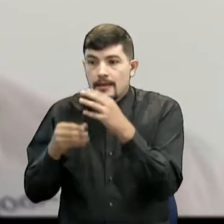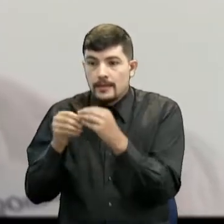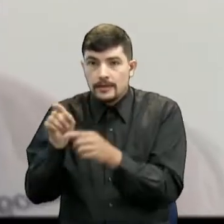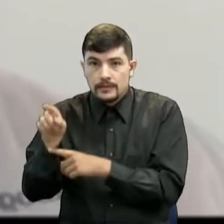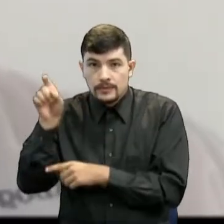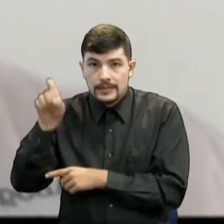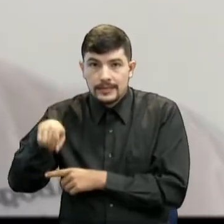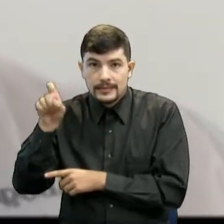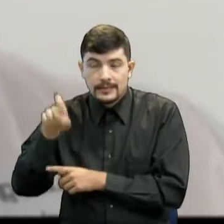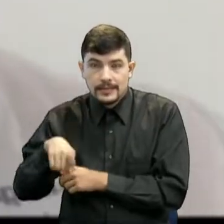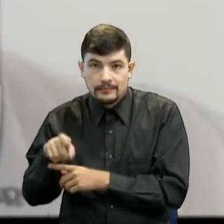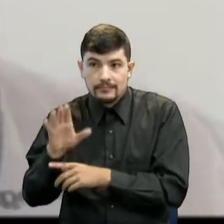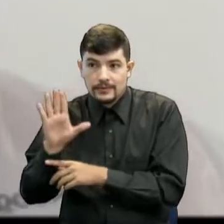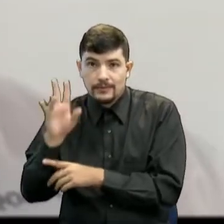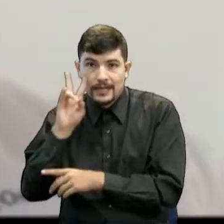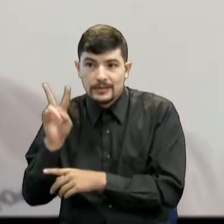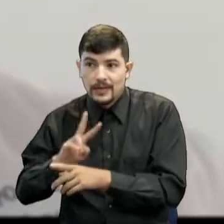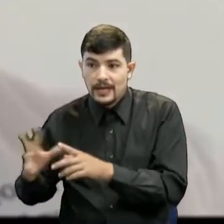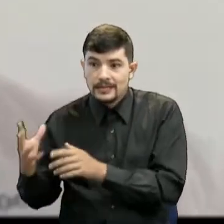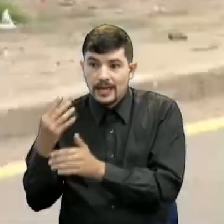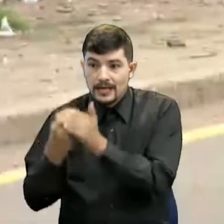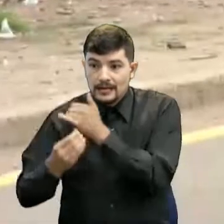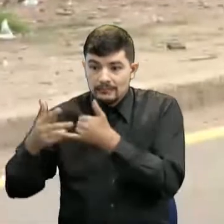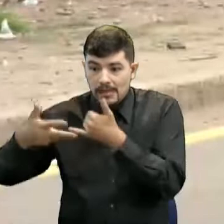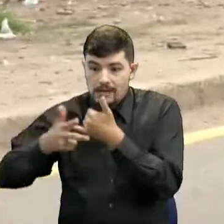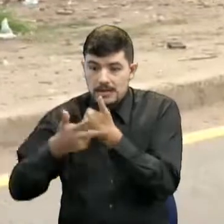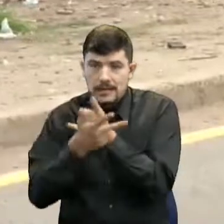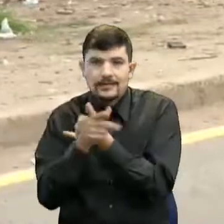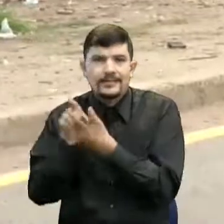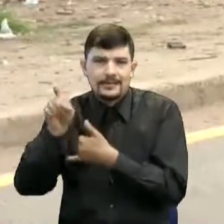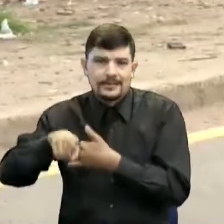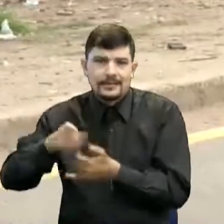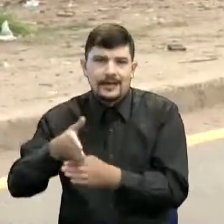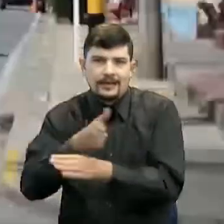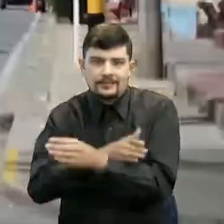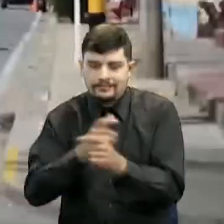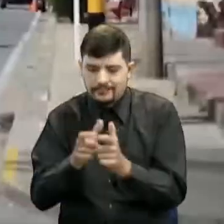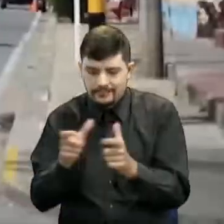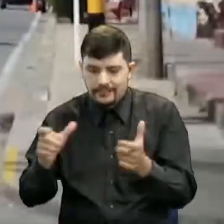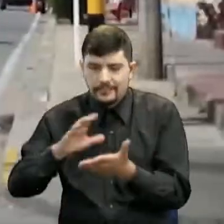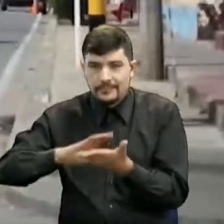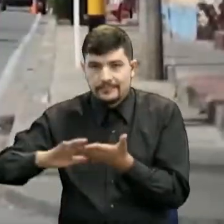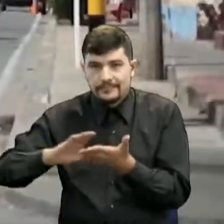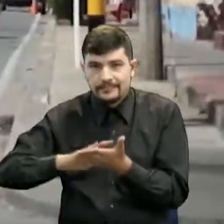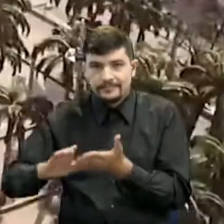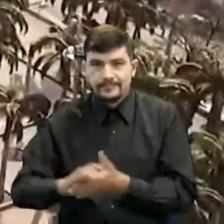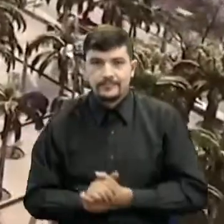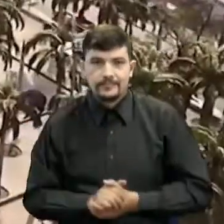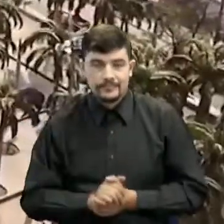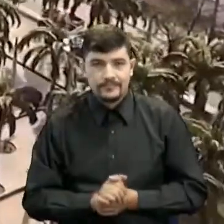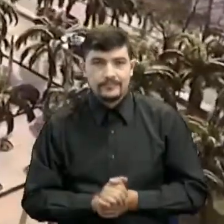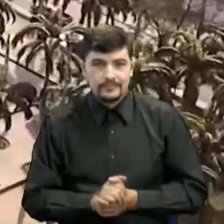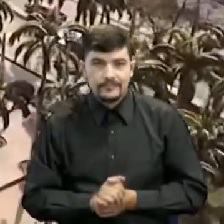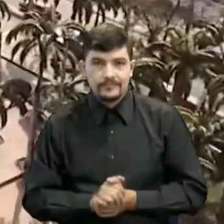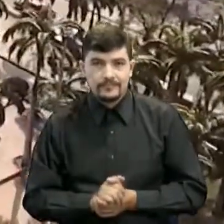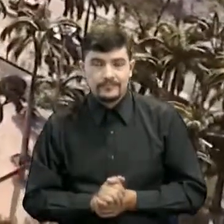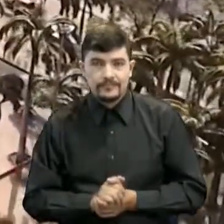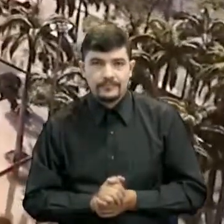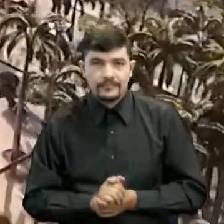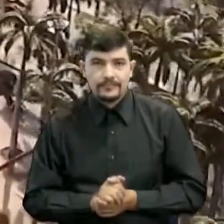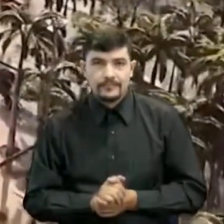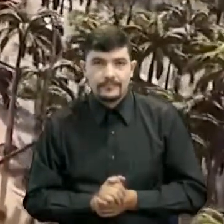acá es que pasas por una alcabala te mete preso entre tanto eduardo espín el director de la fundación venezolanos en cúcuta y cuya sede principal